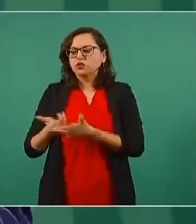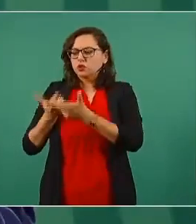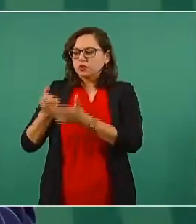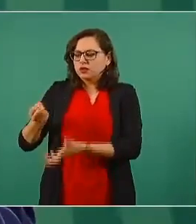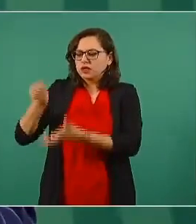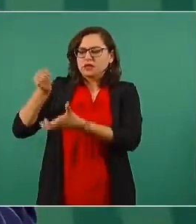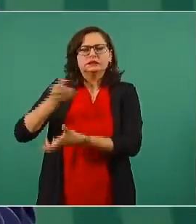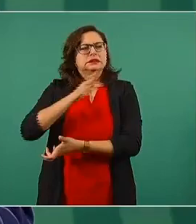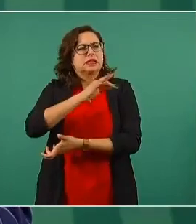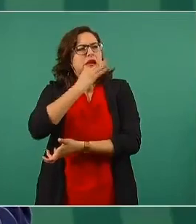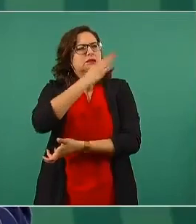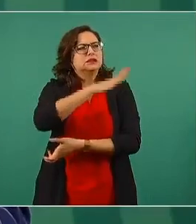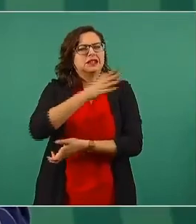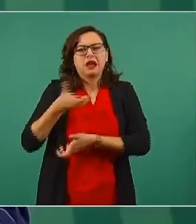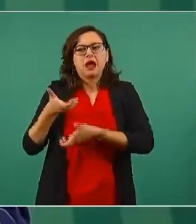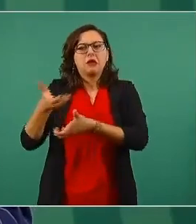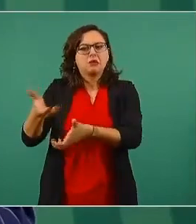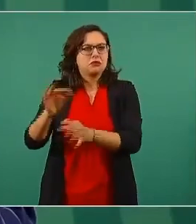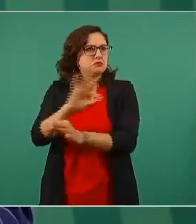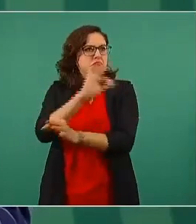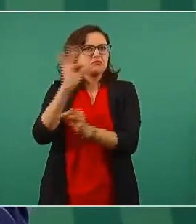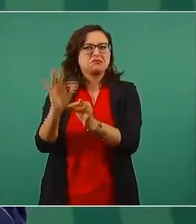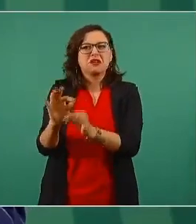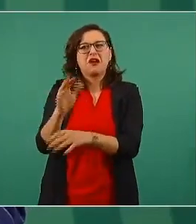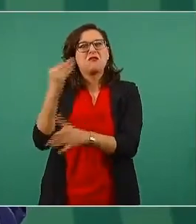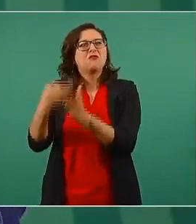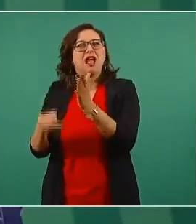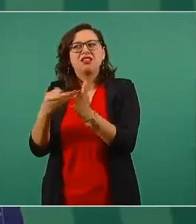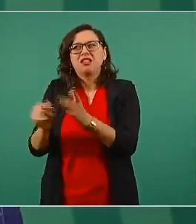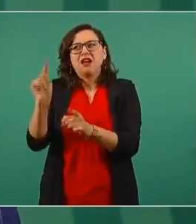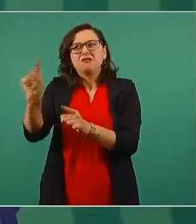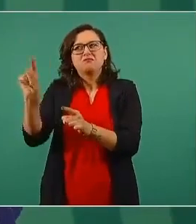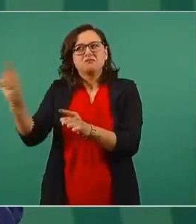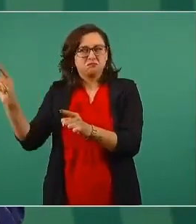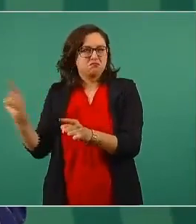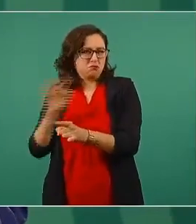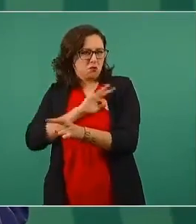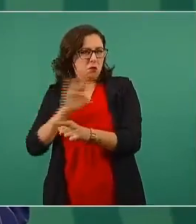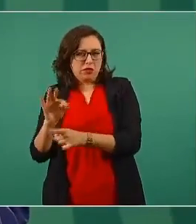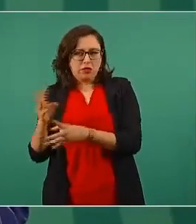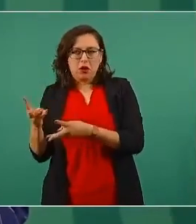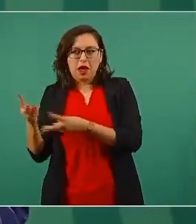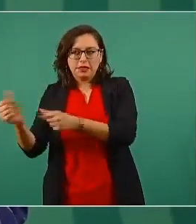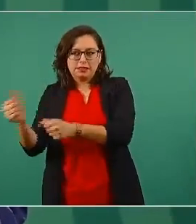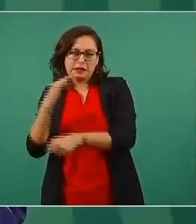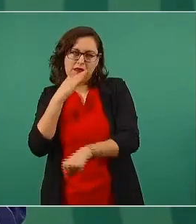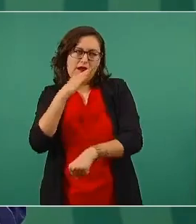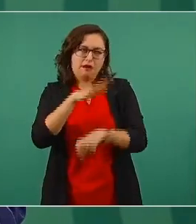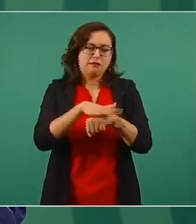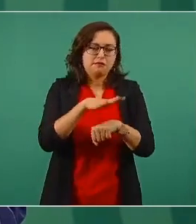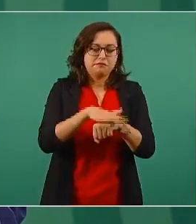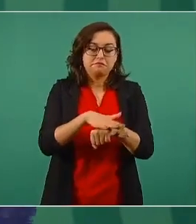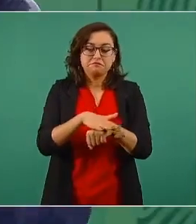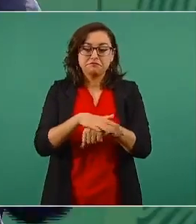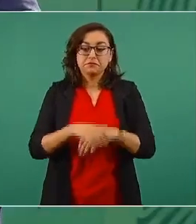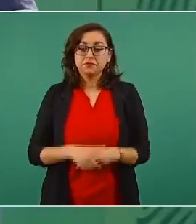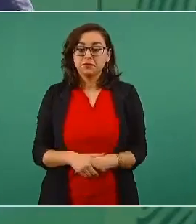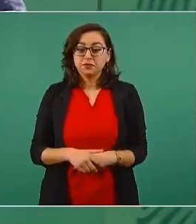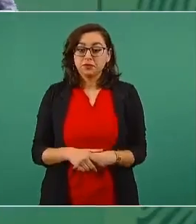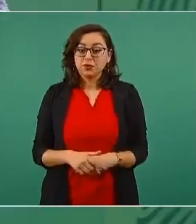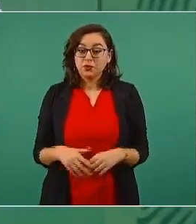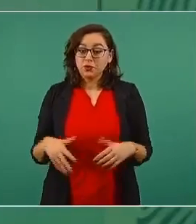también mejorar calles, para mejorar la escuela. Es